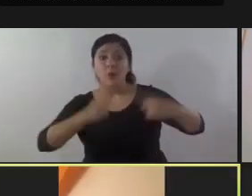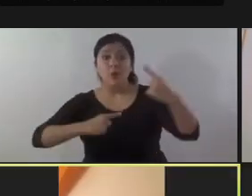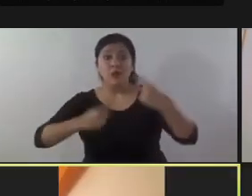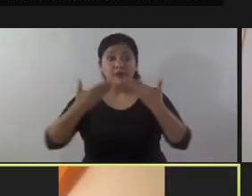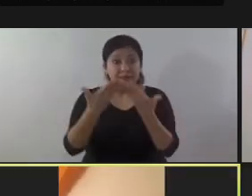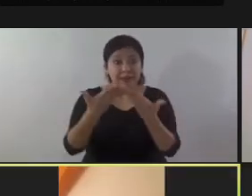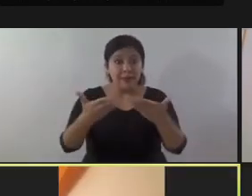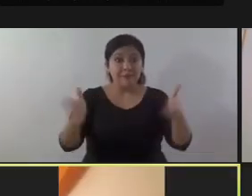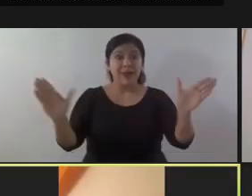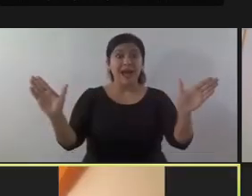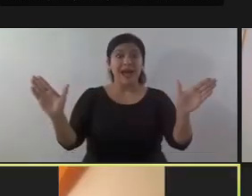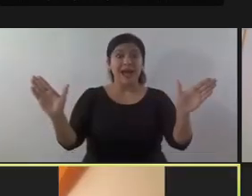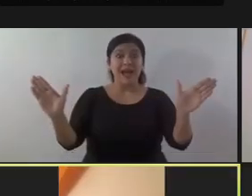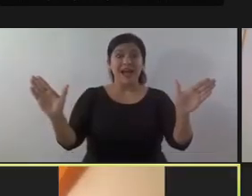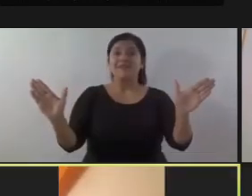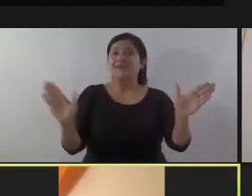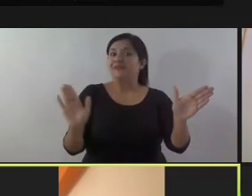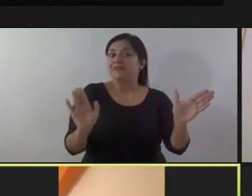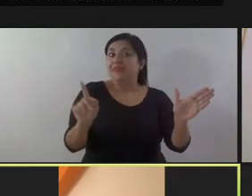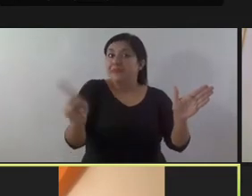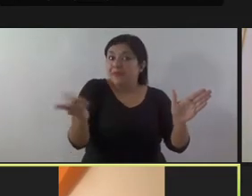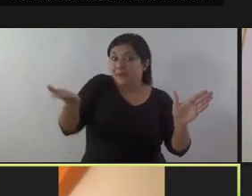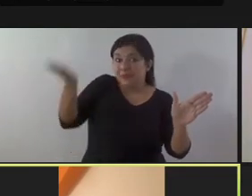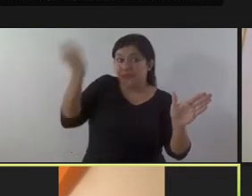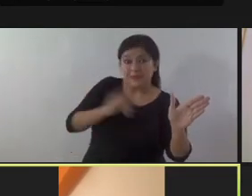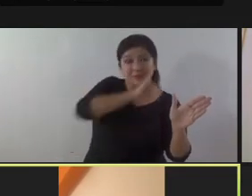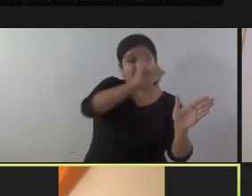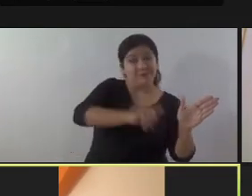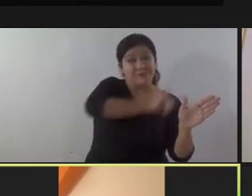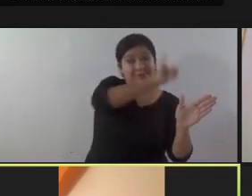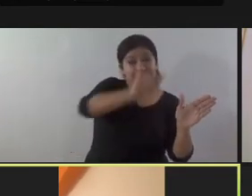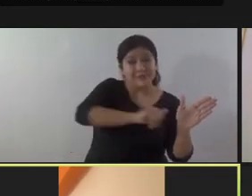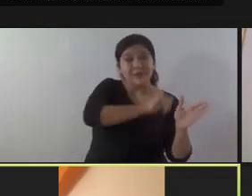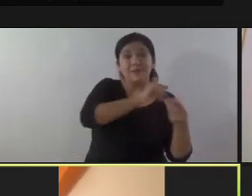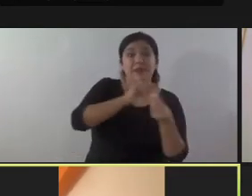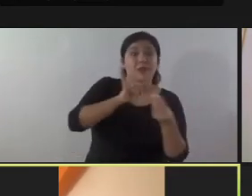que las pueden hacer, como habían indicado antes.